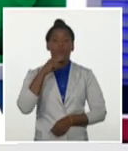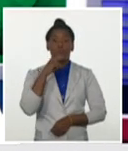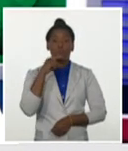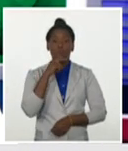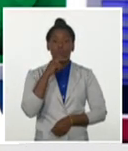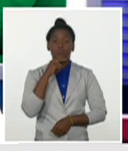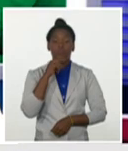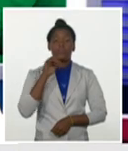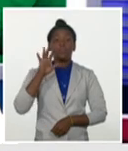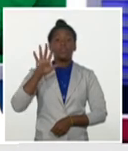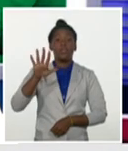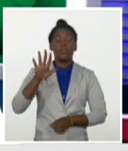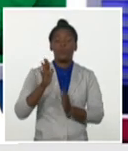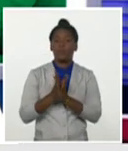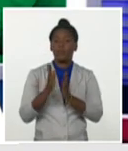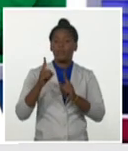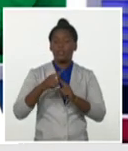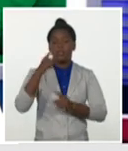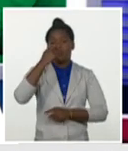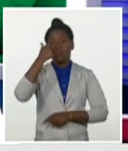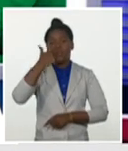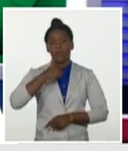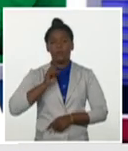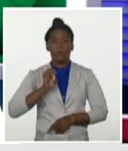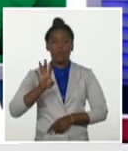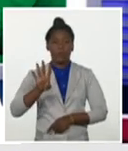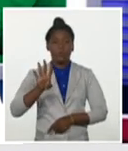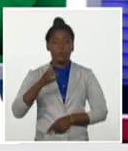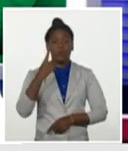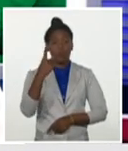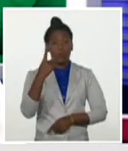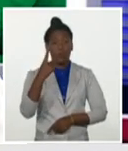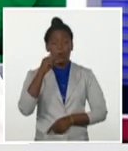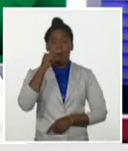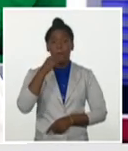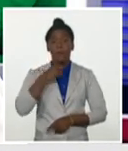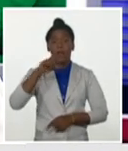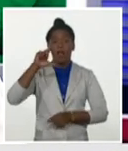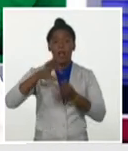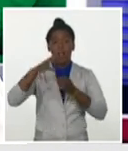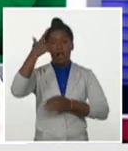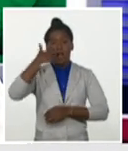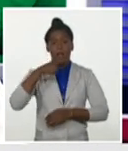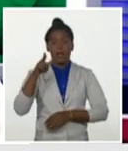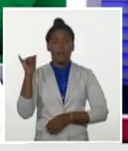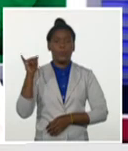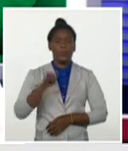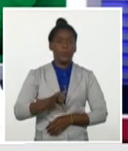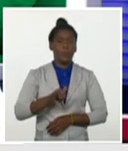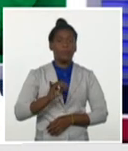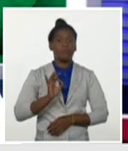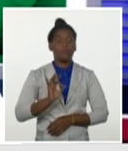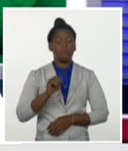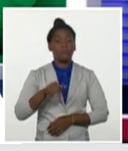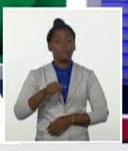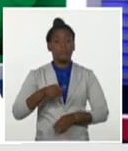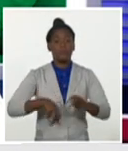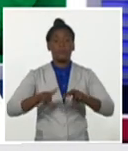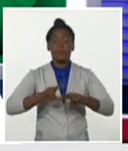Ciego de Ávila 4. Y un belga, como ya informé, que es un caso importado aquí en La Habana.